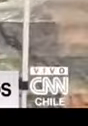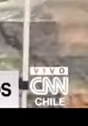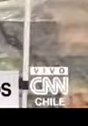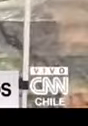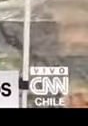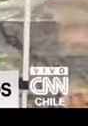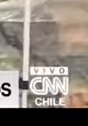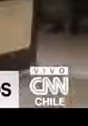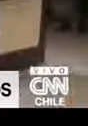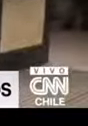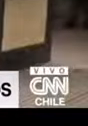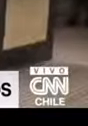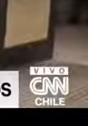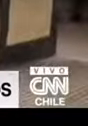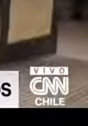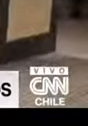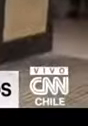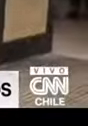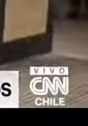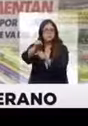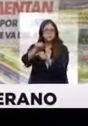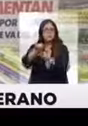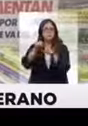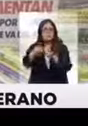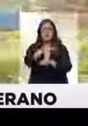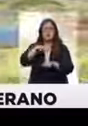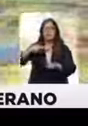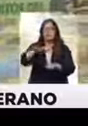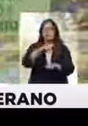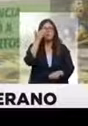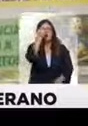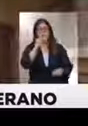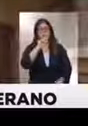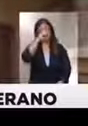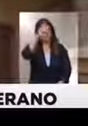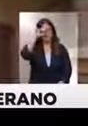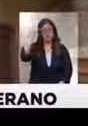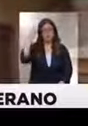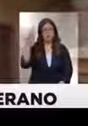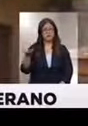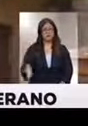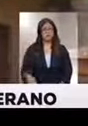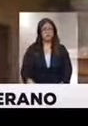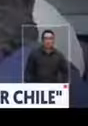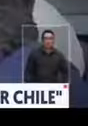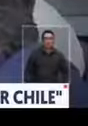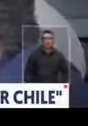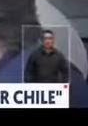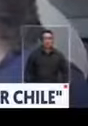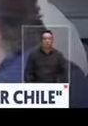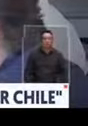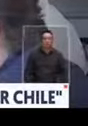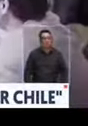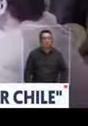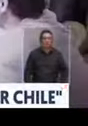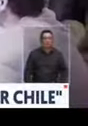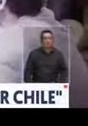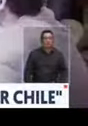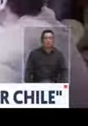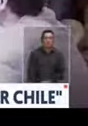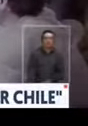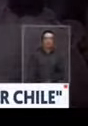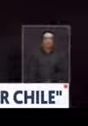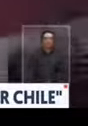enfermarse es un calvario, o por el temor de salir a la calle y ser asaltado, mientras todo eso ocurre afuera, nosotros seguimos encerrados